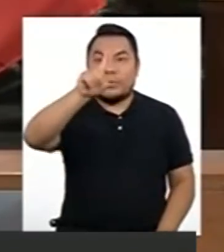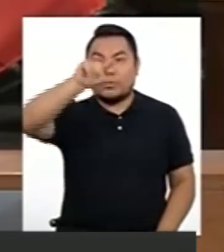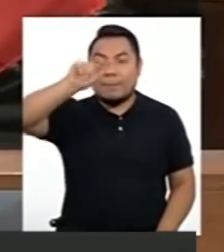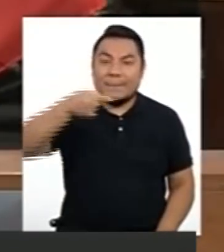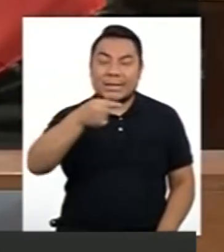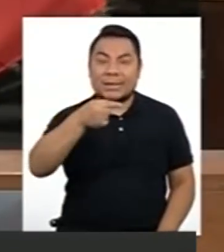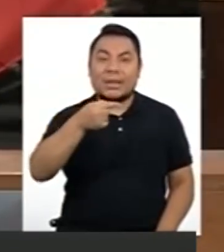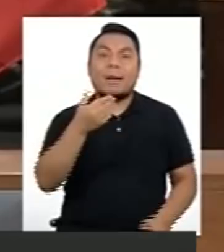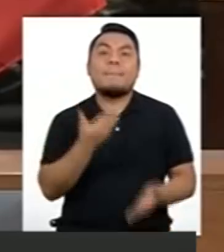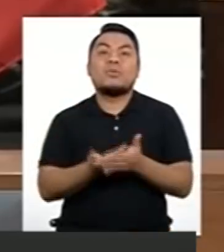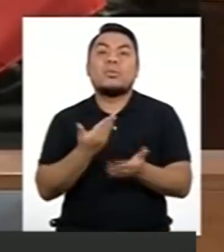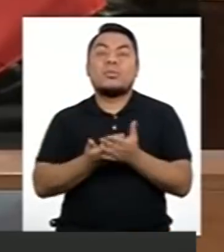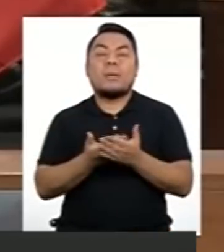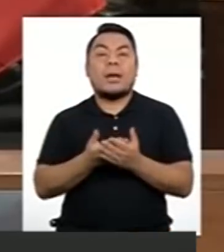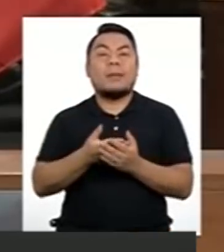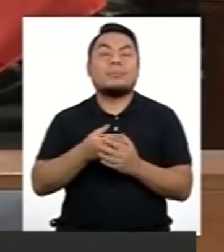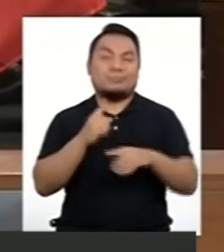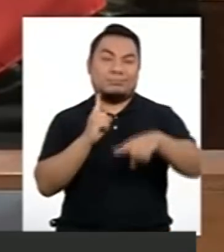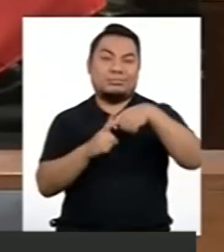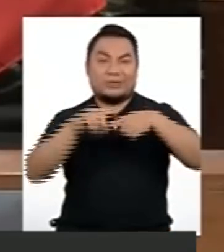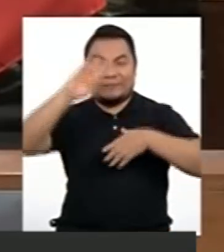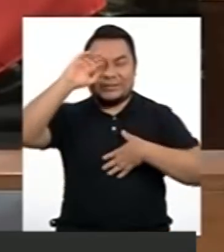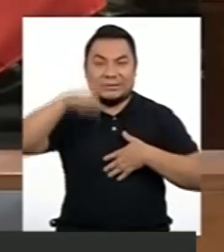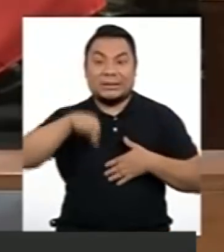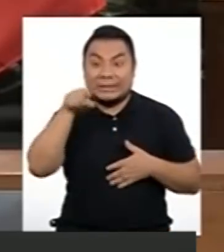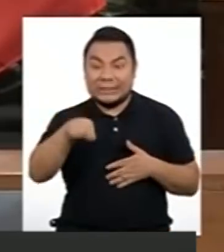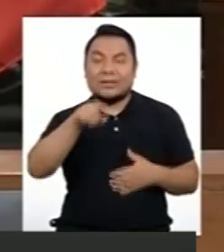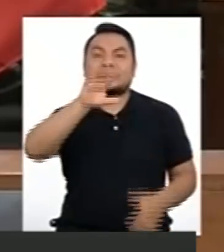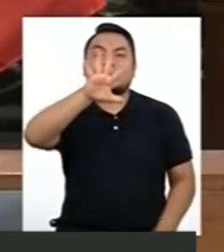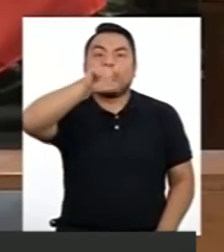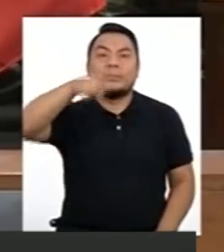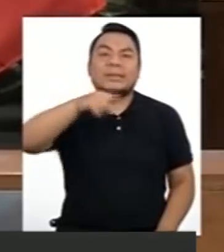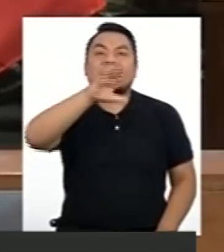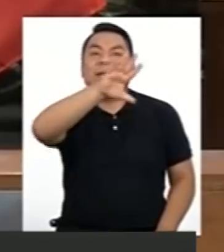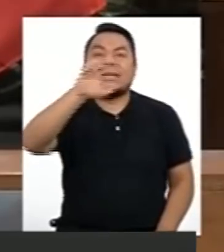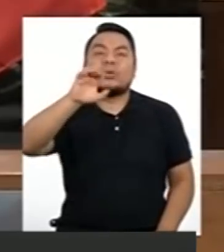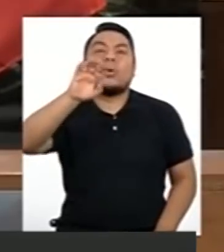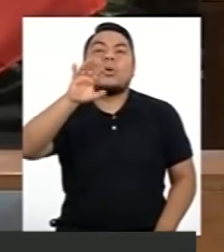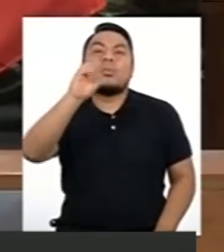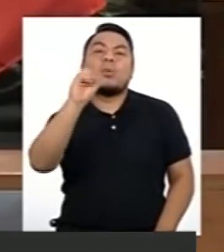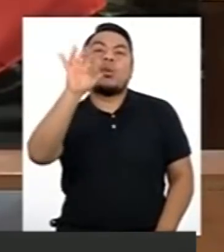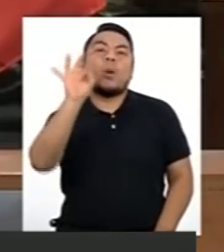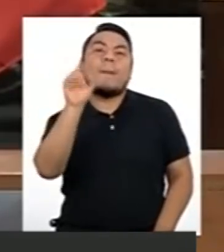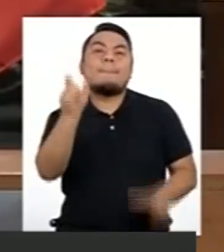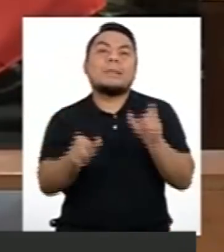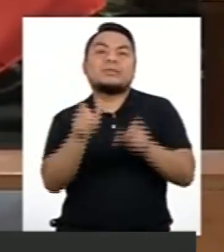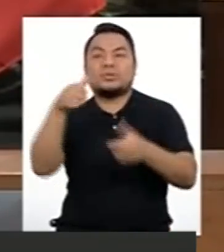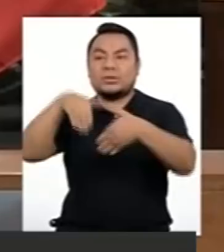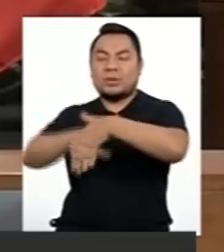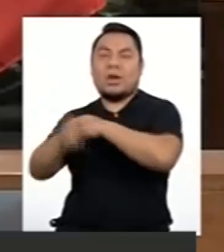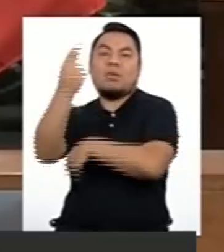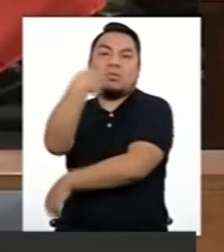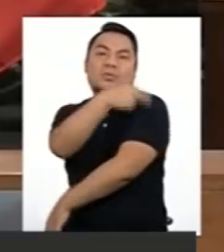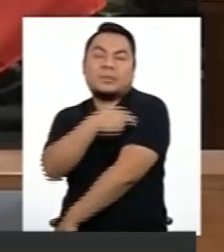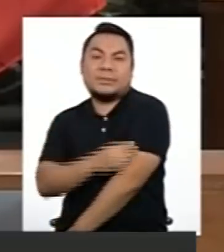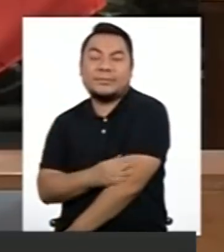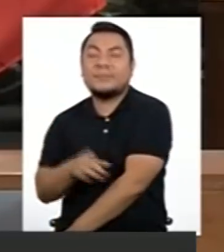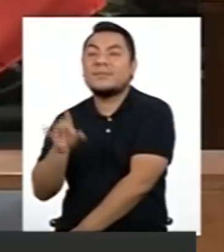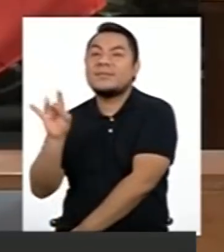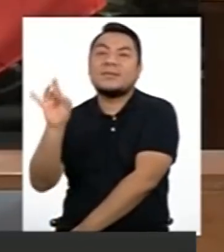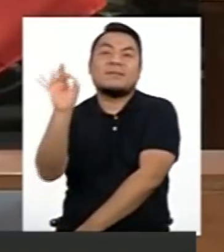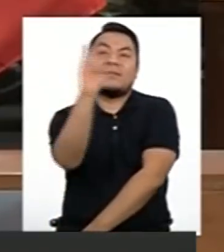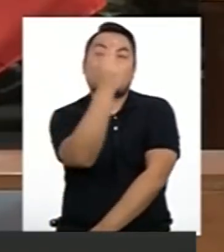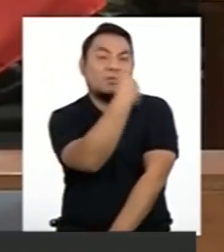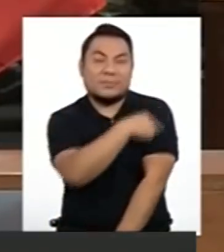51.000 pruebas positivas tenemos 5.509 pacientes que se encuentran hospitalizados en los